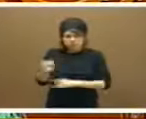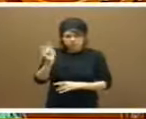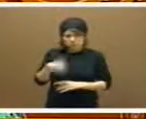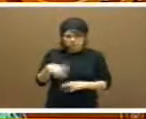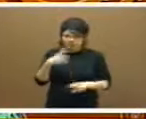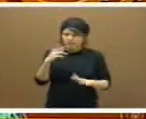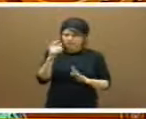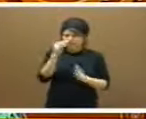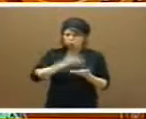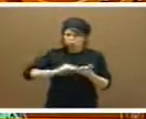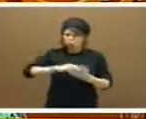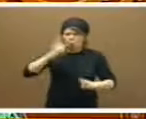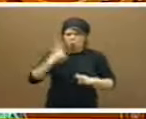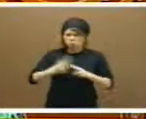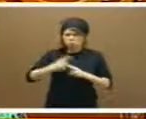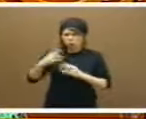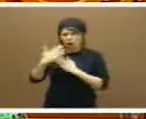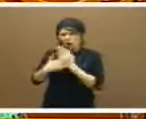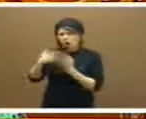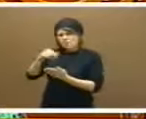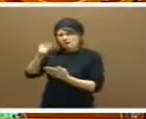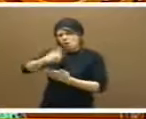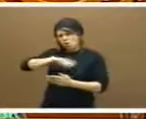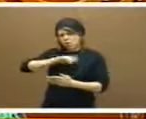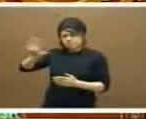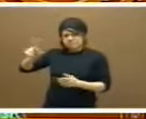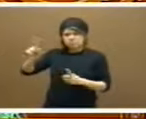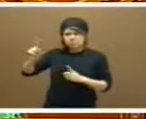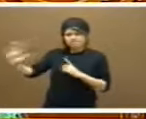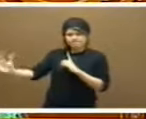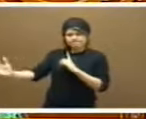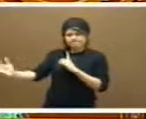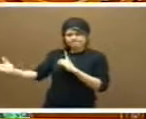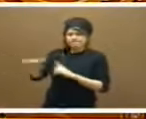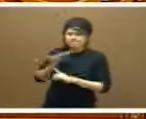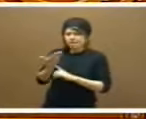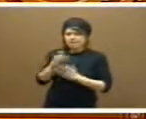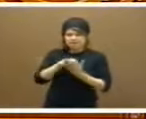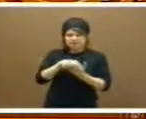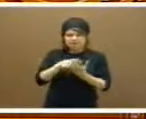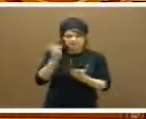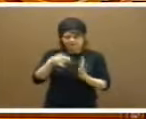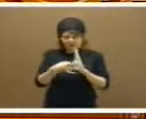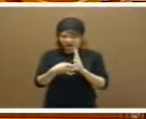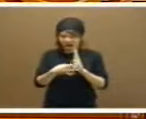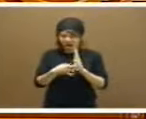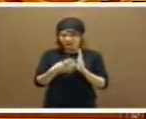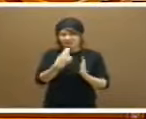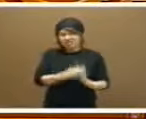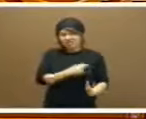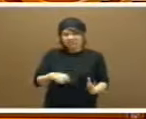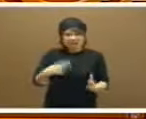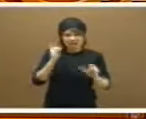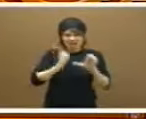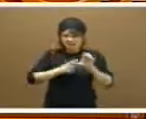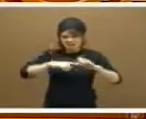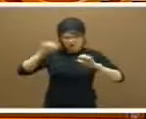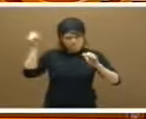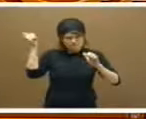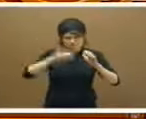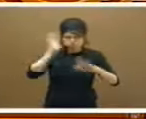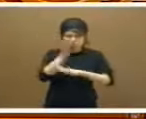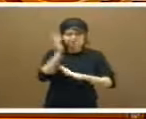duras medidas del Gobierno central han provocado y están provocando una merma en el servicio y la calidad de la sanidad extremeña. Durante